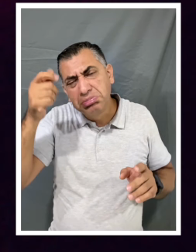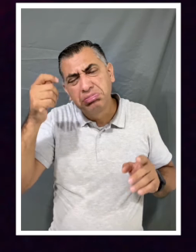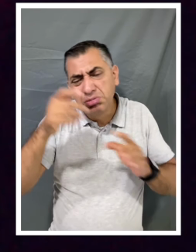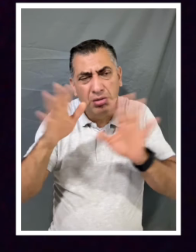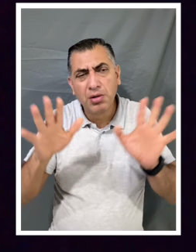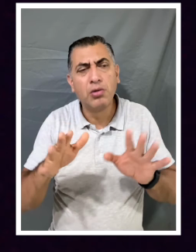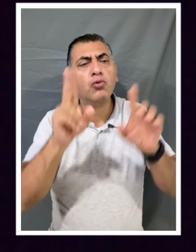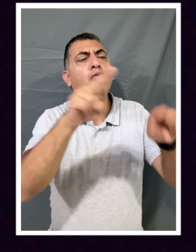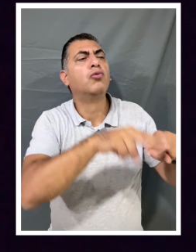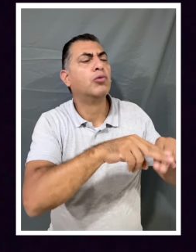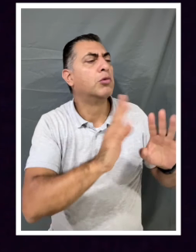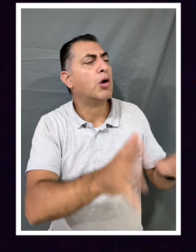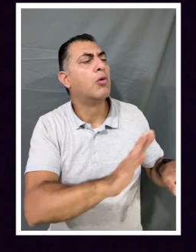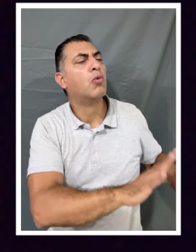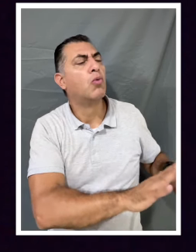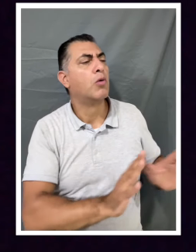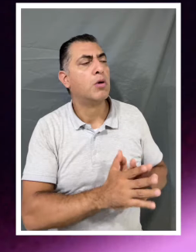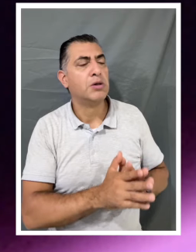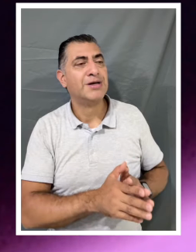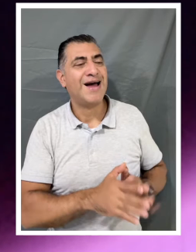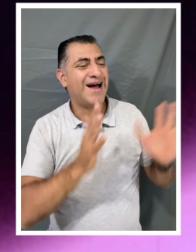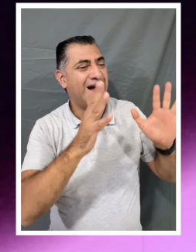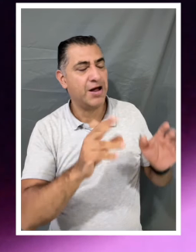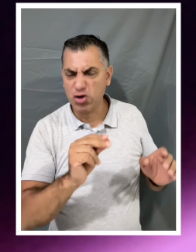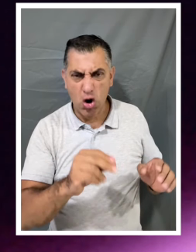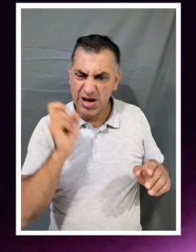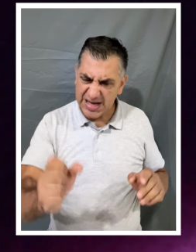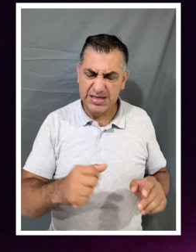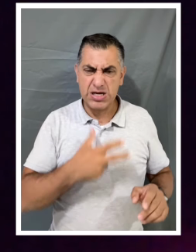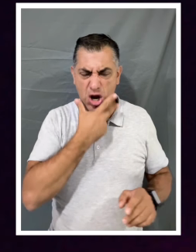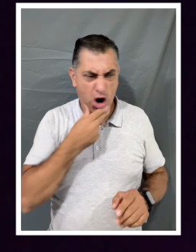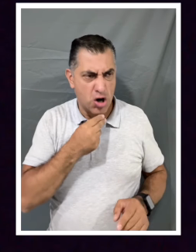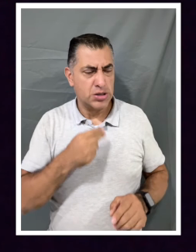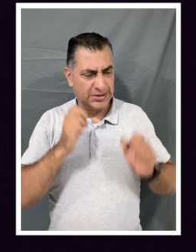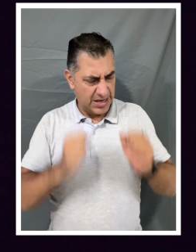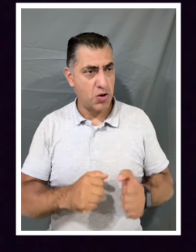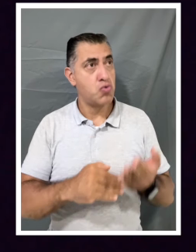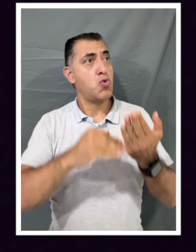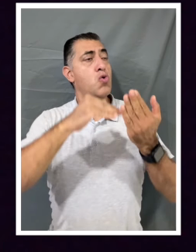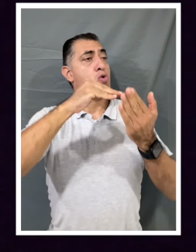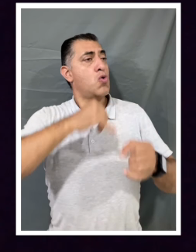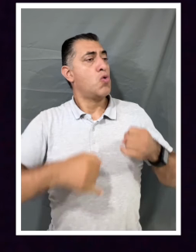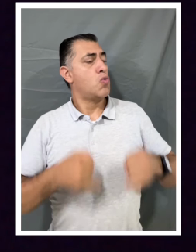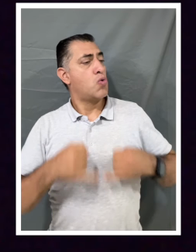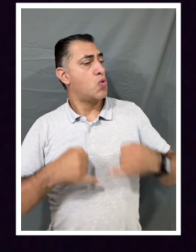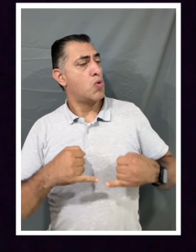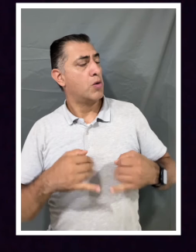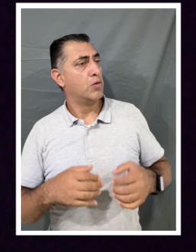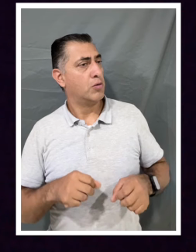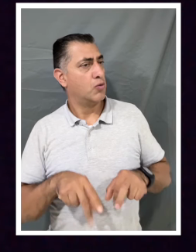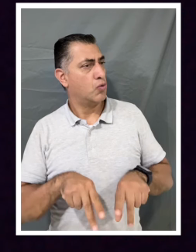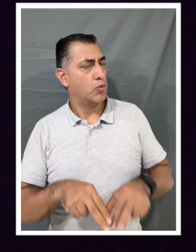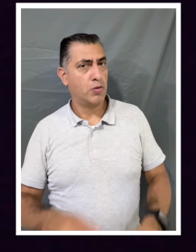entrenador bueno Métete ahí 10 minutos para para que te echen porras no no Cristiano Ronaldo sigue en un nivel elevadísimo jugando al fútbol Y